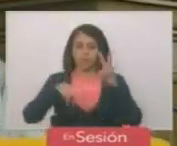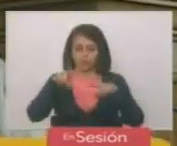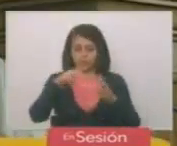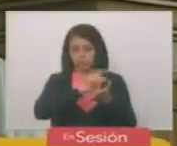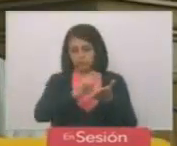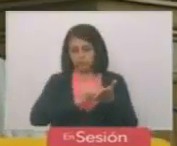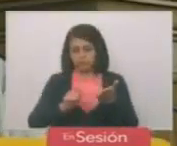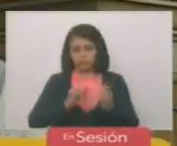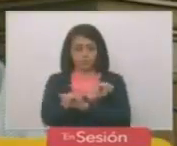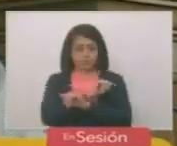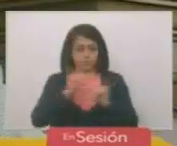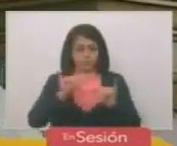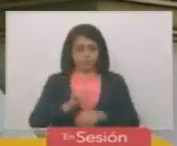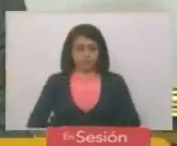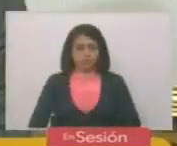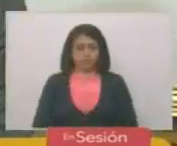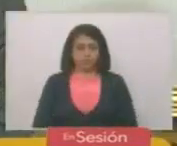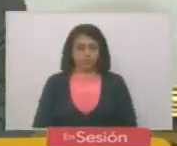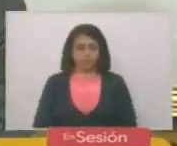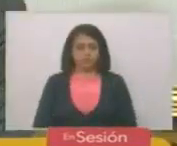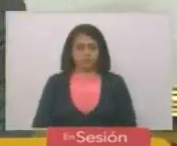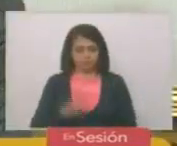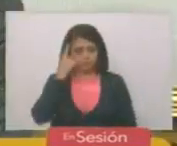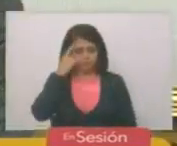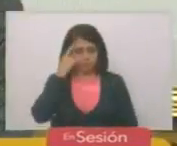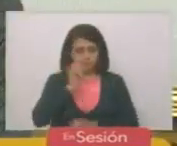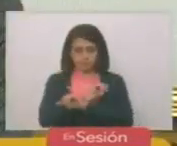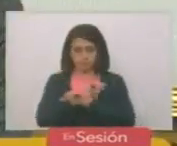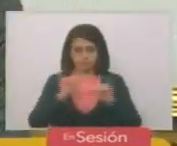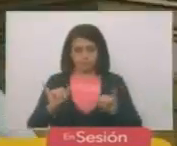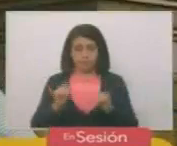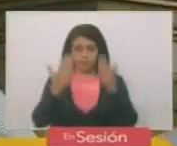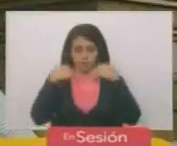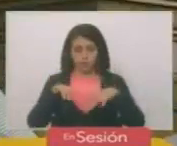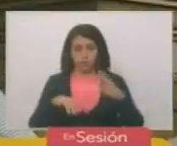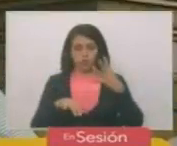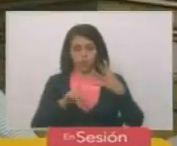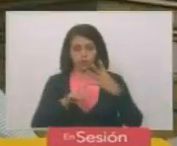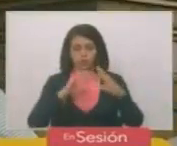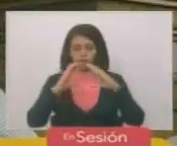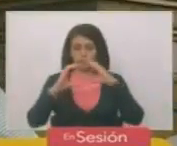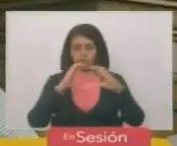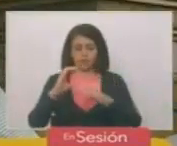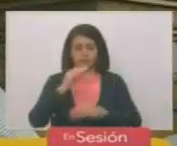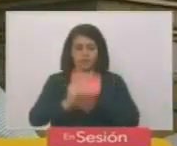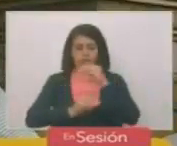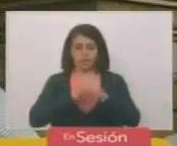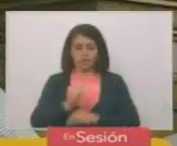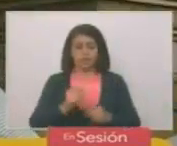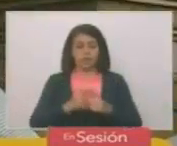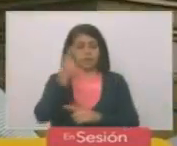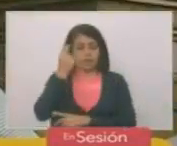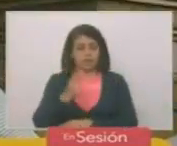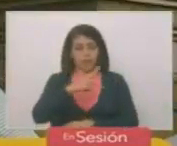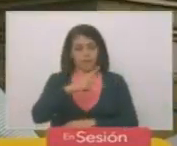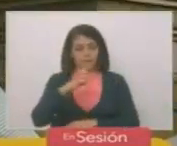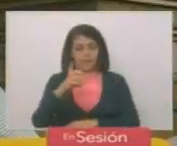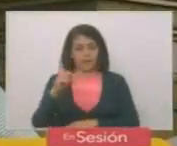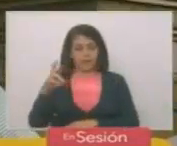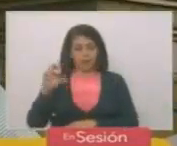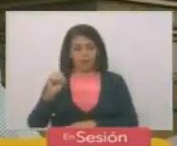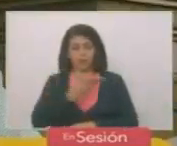motivos. Es todo, ciudadano presidente. En cuenta. Siguiente. Punto número 4, comunicación suscrita por el diputado Pedro Infante